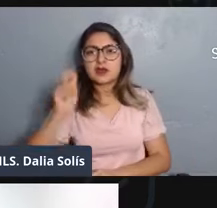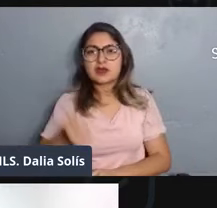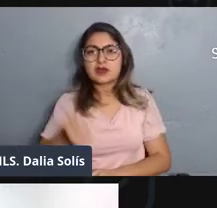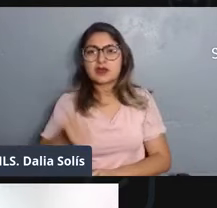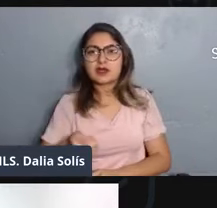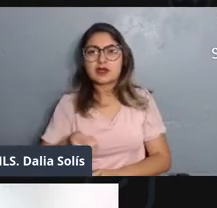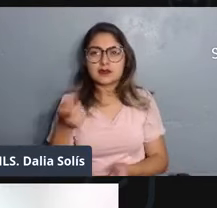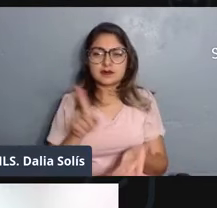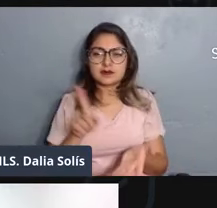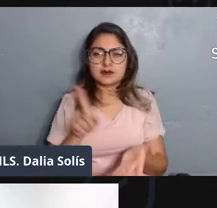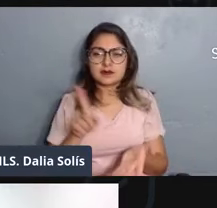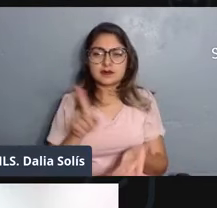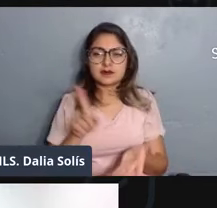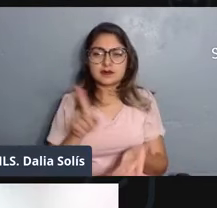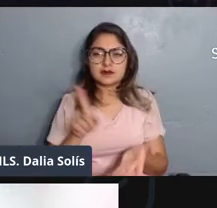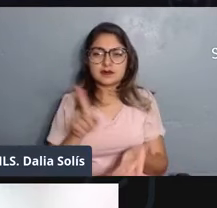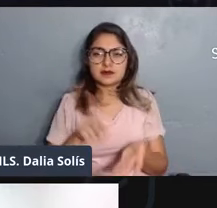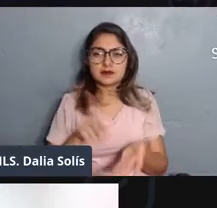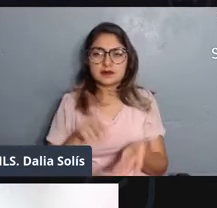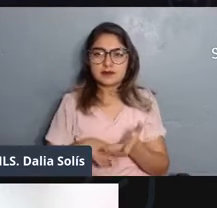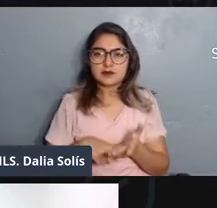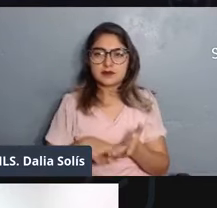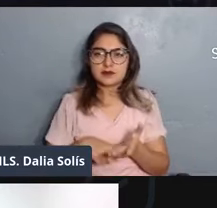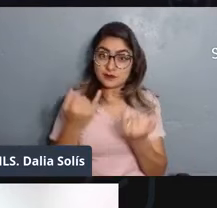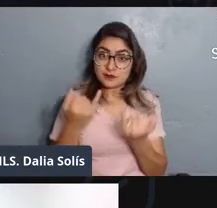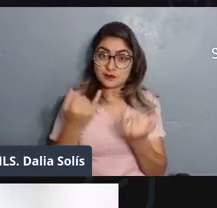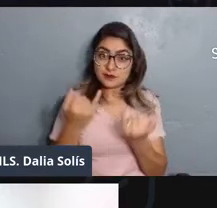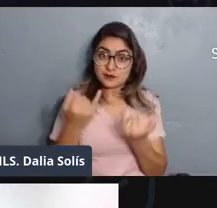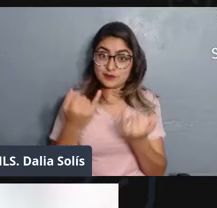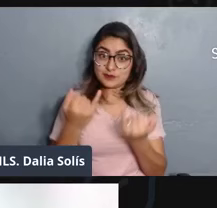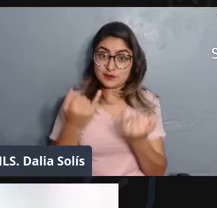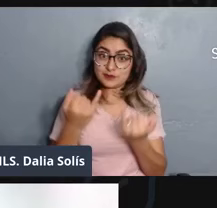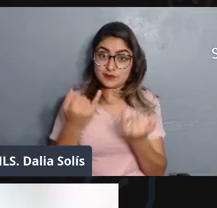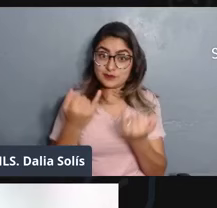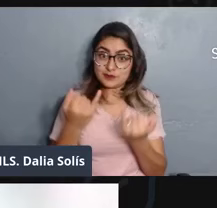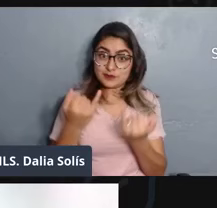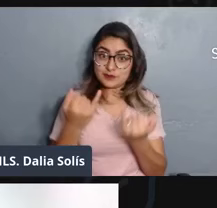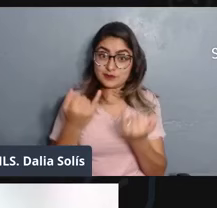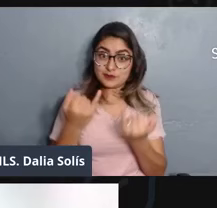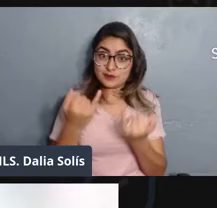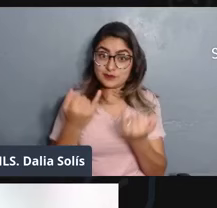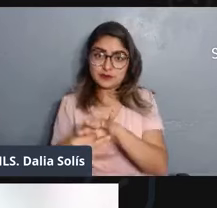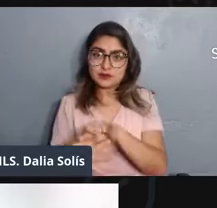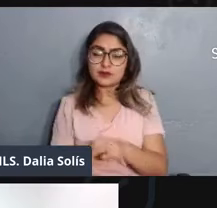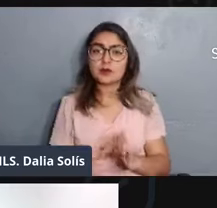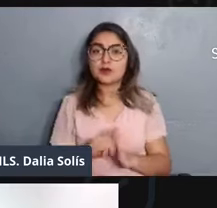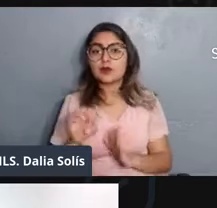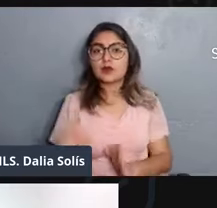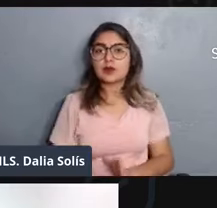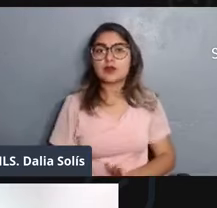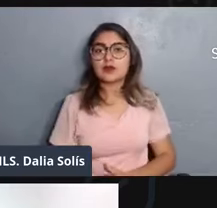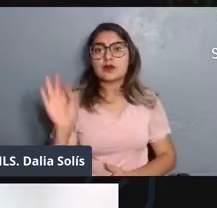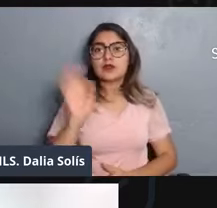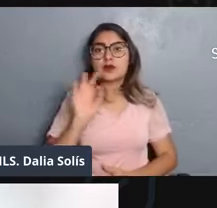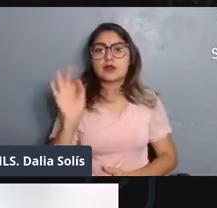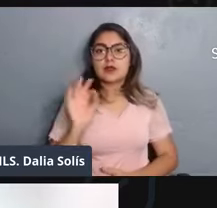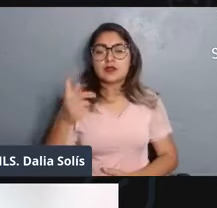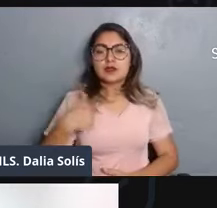no podemos seguir con ese tipo de atenciones o de pocas atenciones a la salud sexual, que ahorita me gustaría